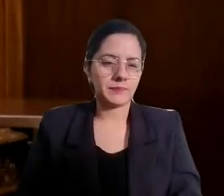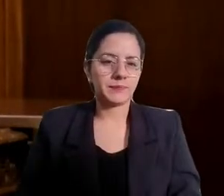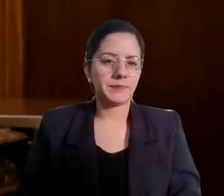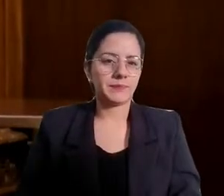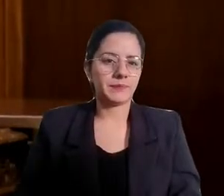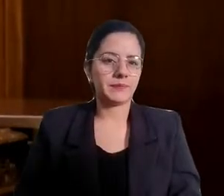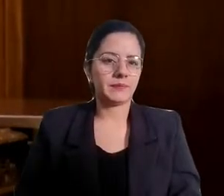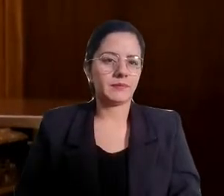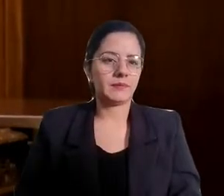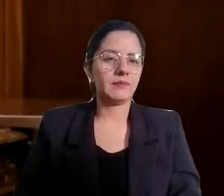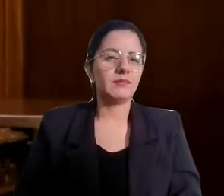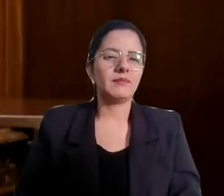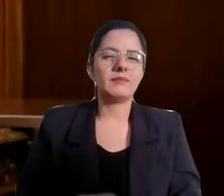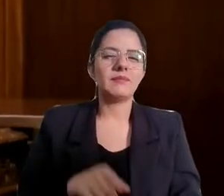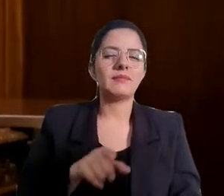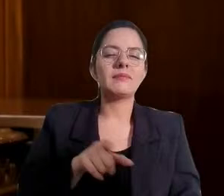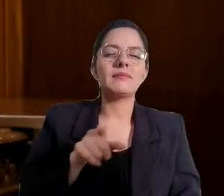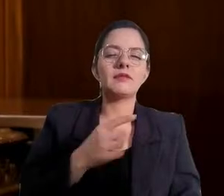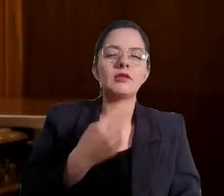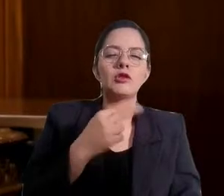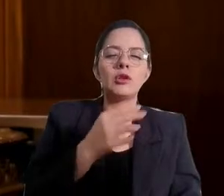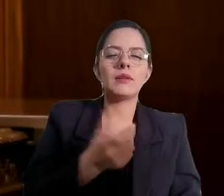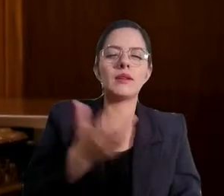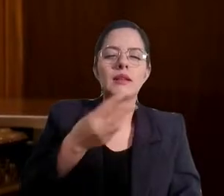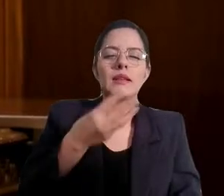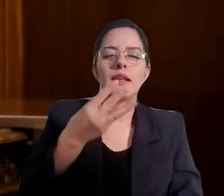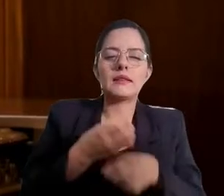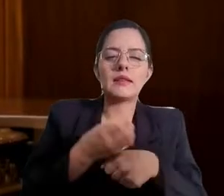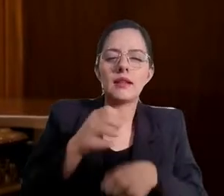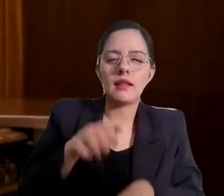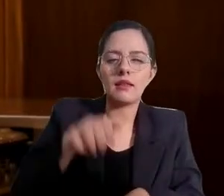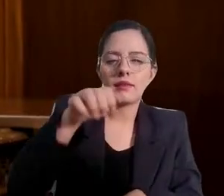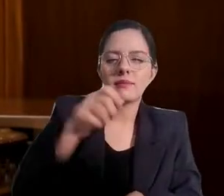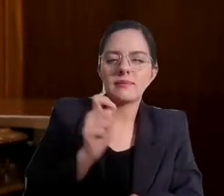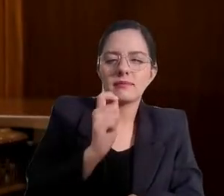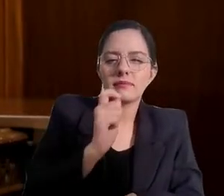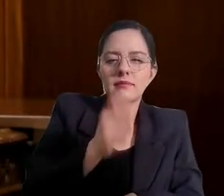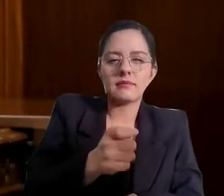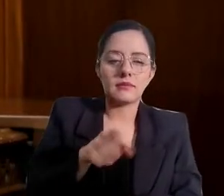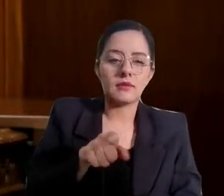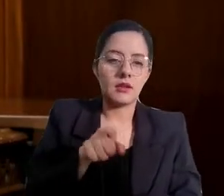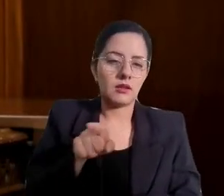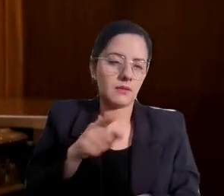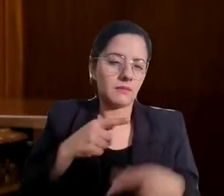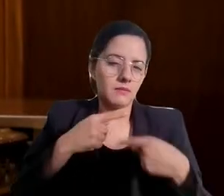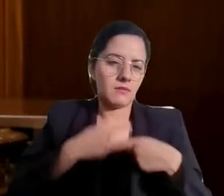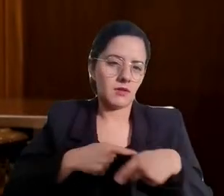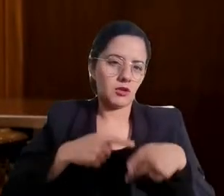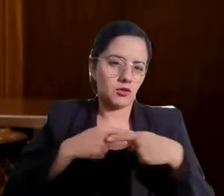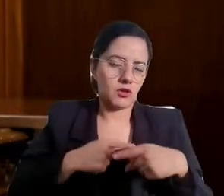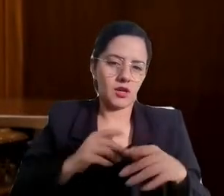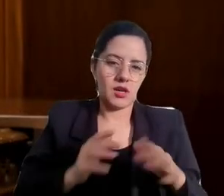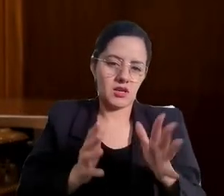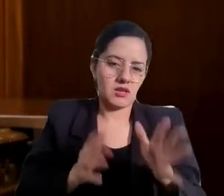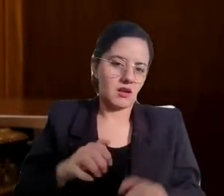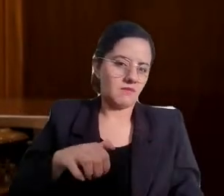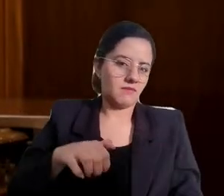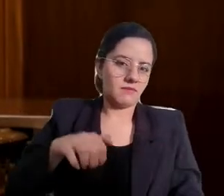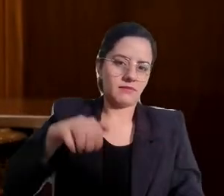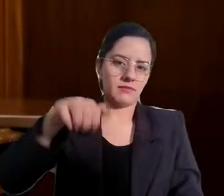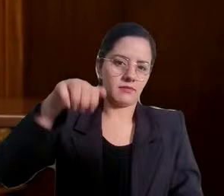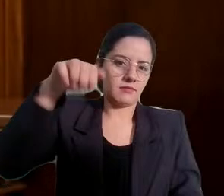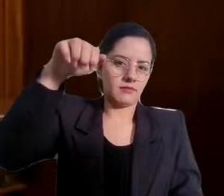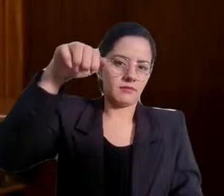La llamada tercera edad se refiere a que una persona ha alcanzado una etapa de